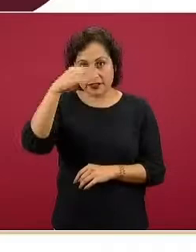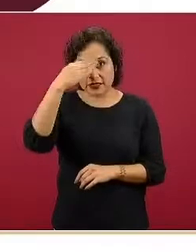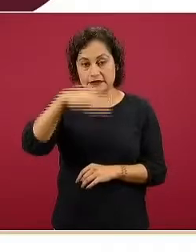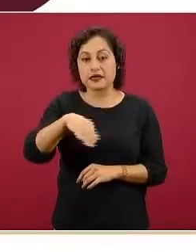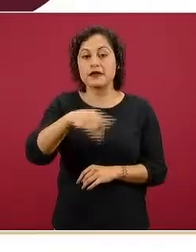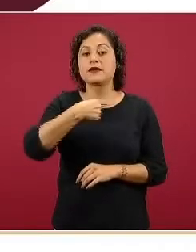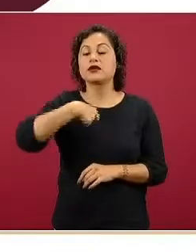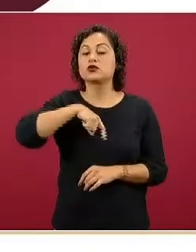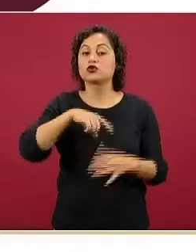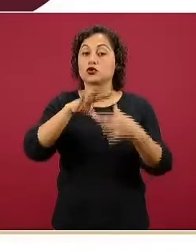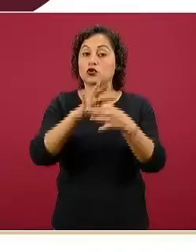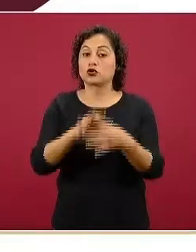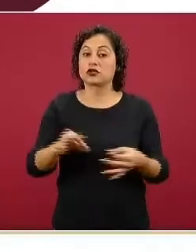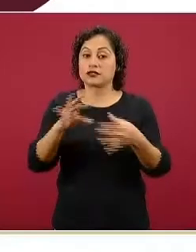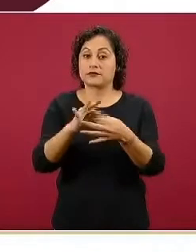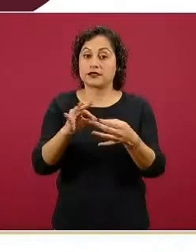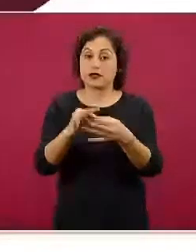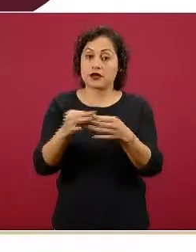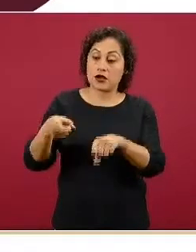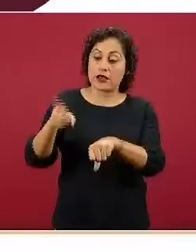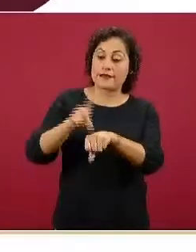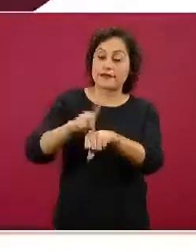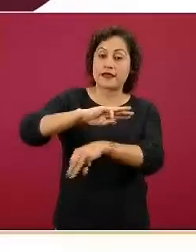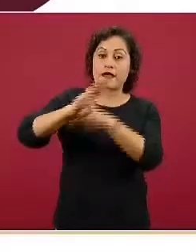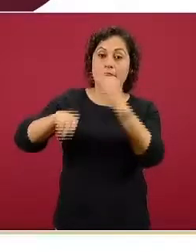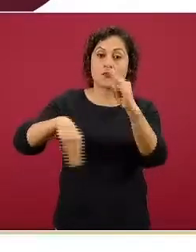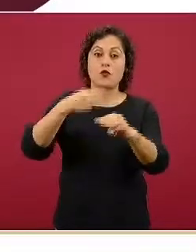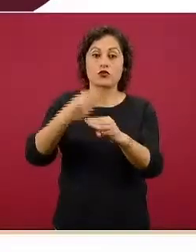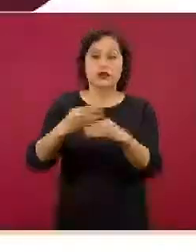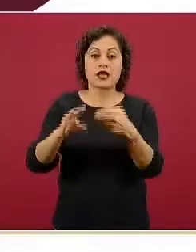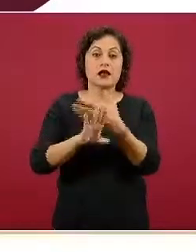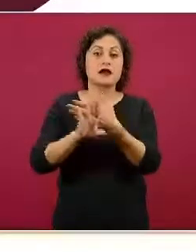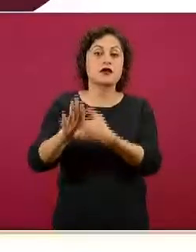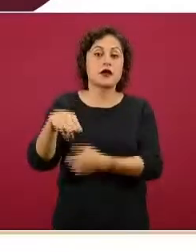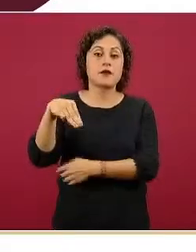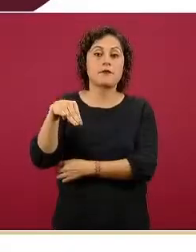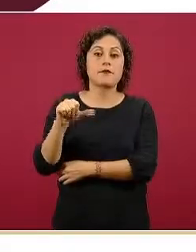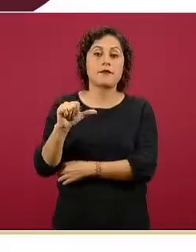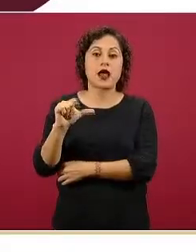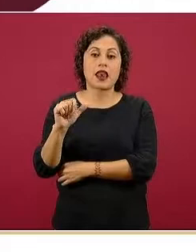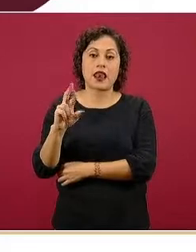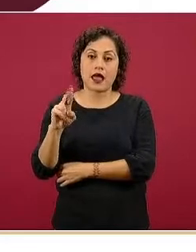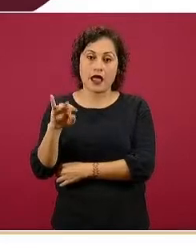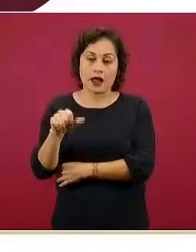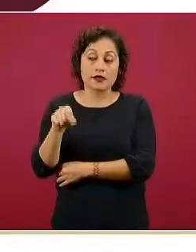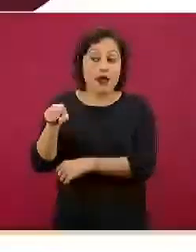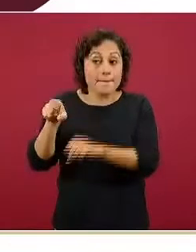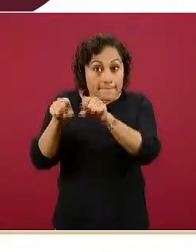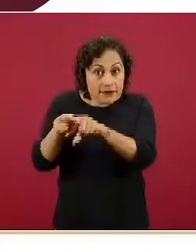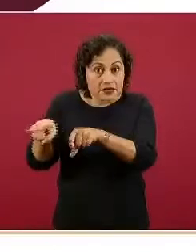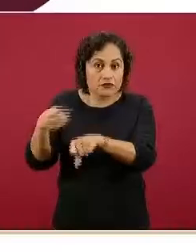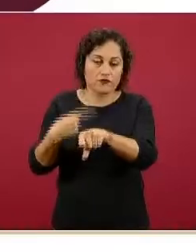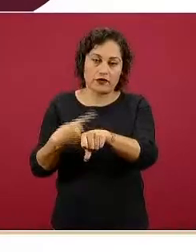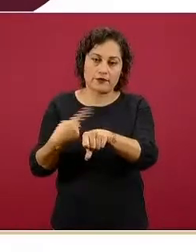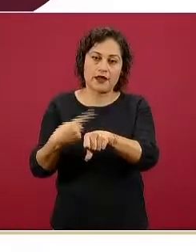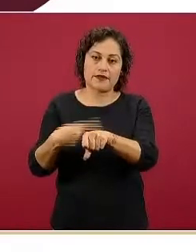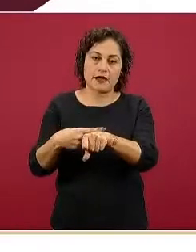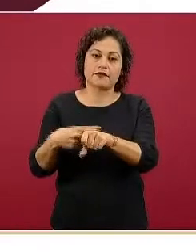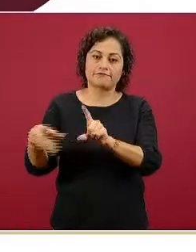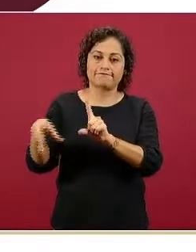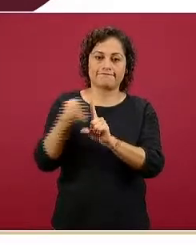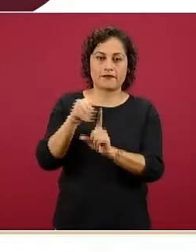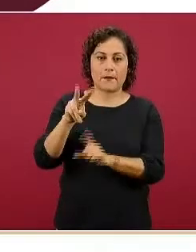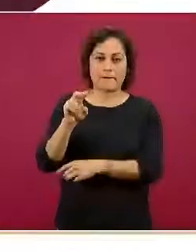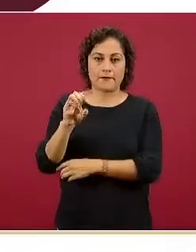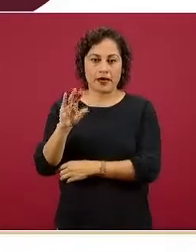mencionábamos acerca del Día Mundial de la Lucha contra la Malaria. La malaria también es una enfermedad transmitida por vector y el día de hoy venimos